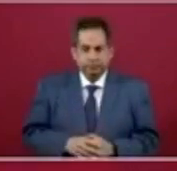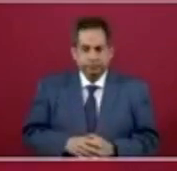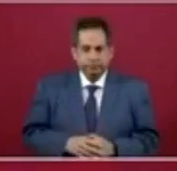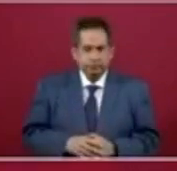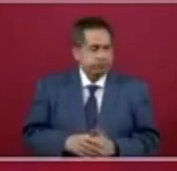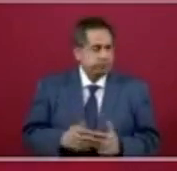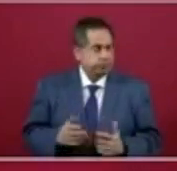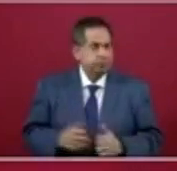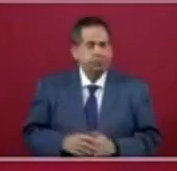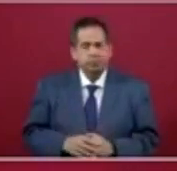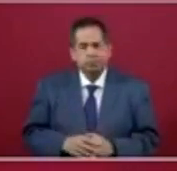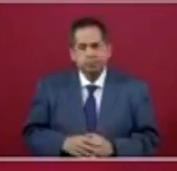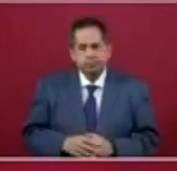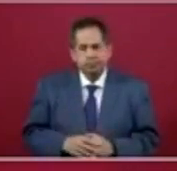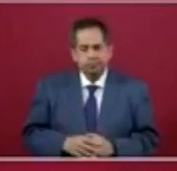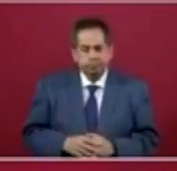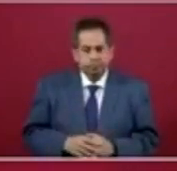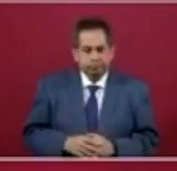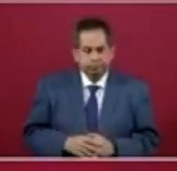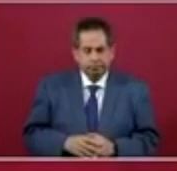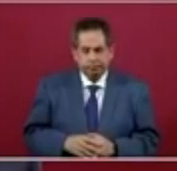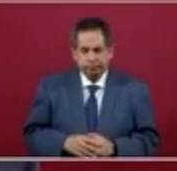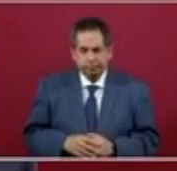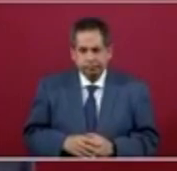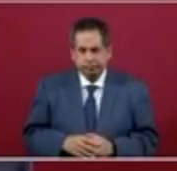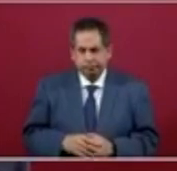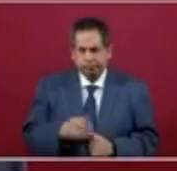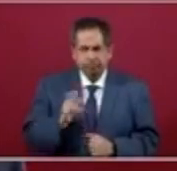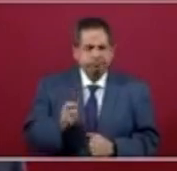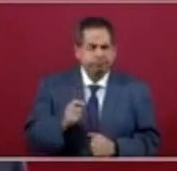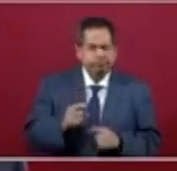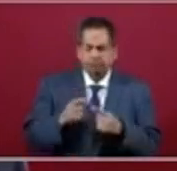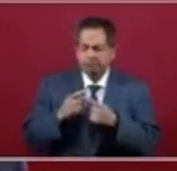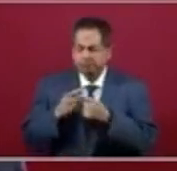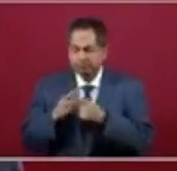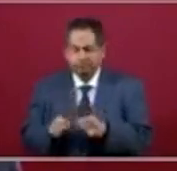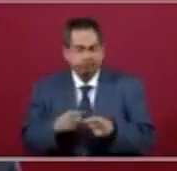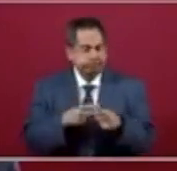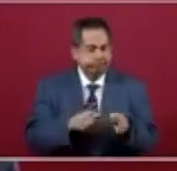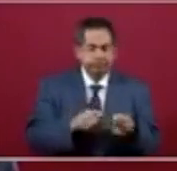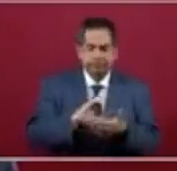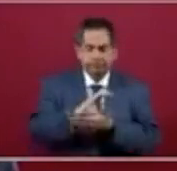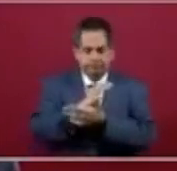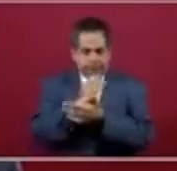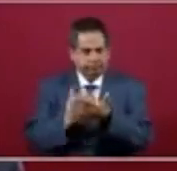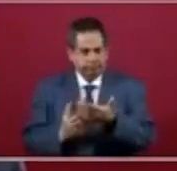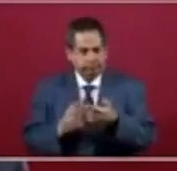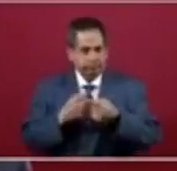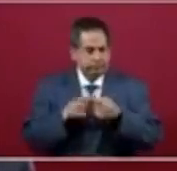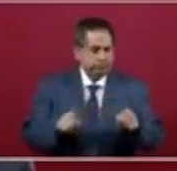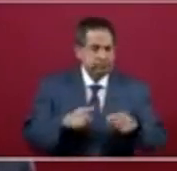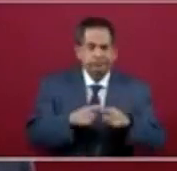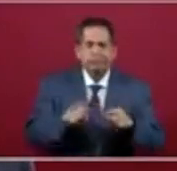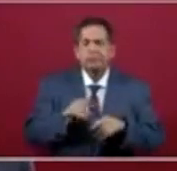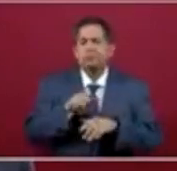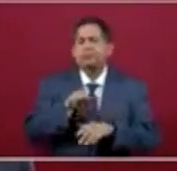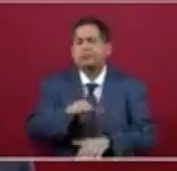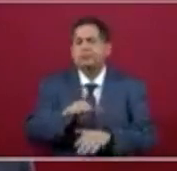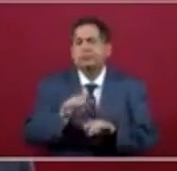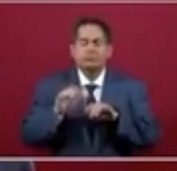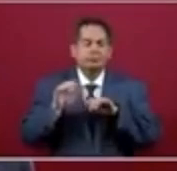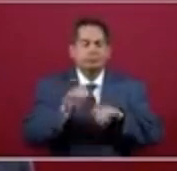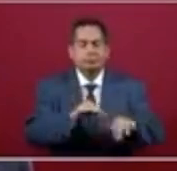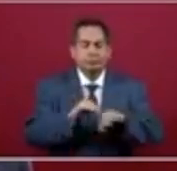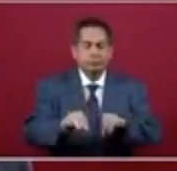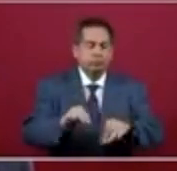diferencias que existen por contratos laborales,